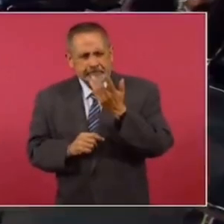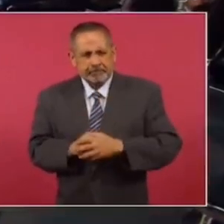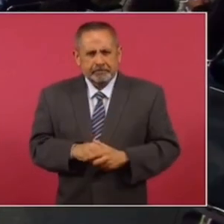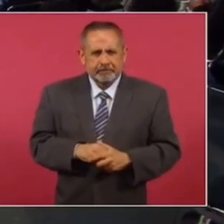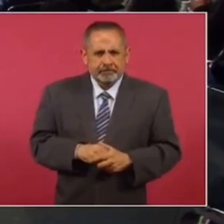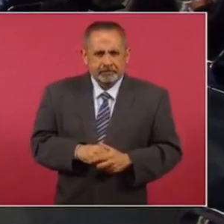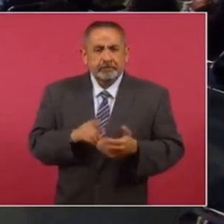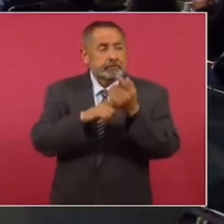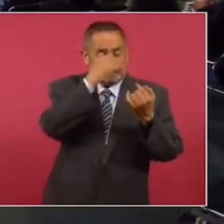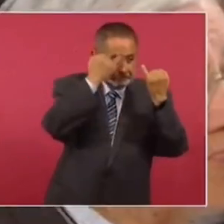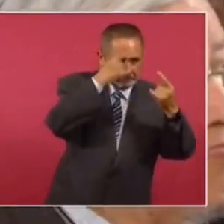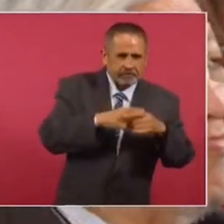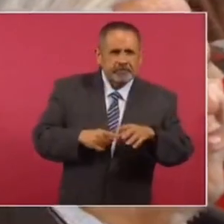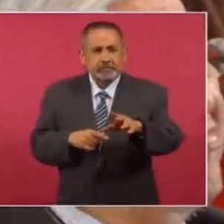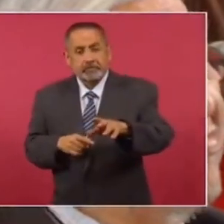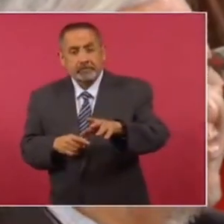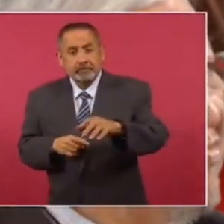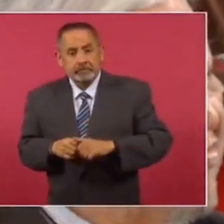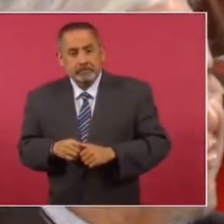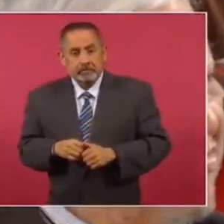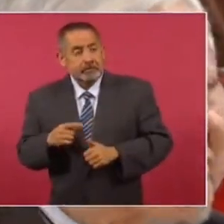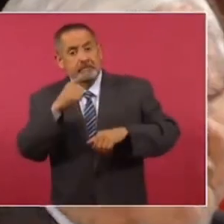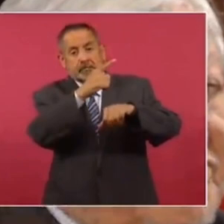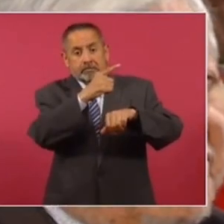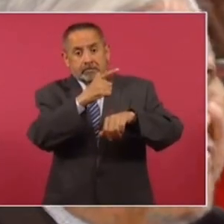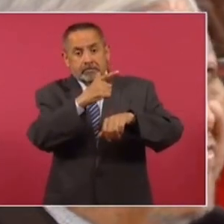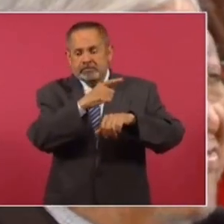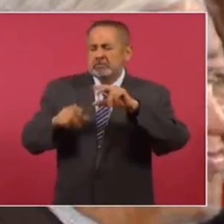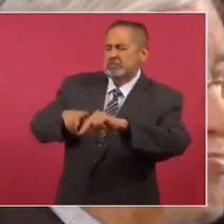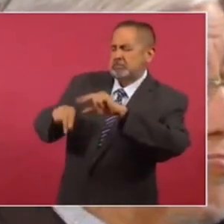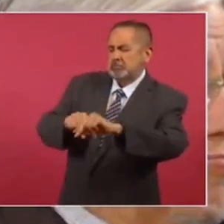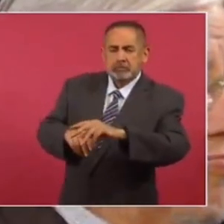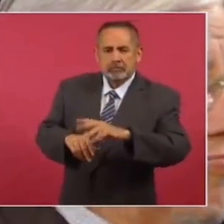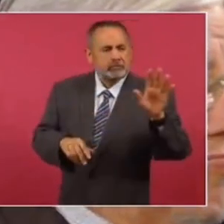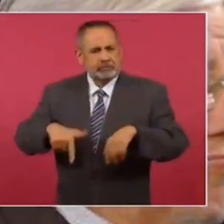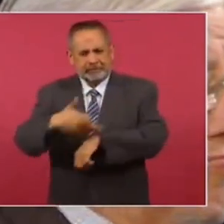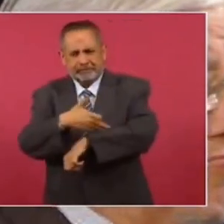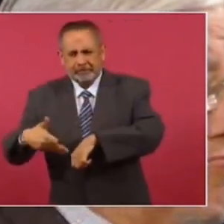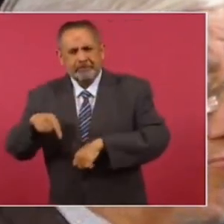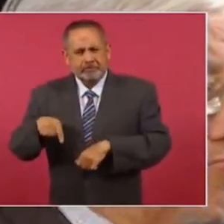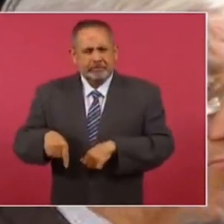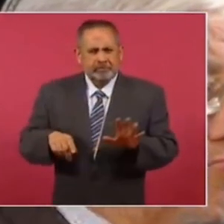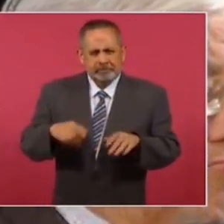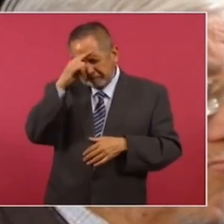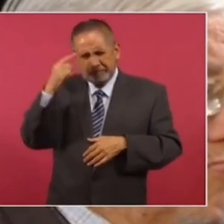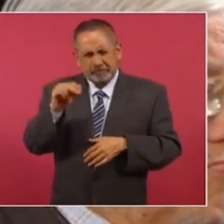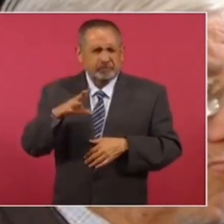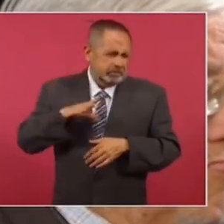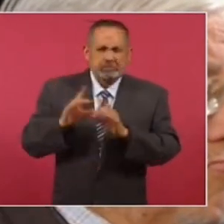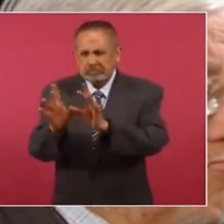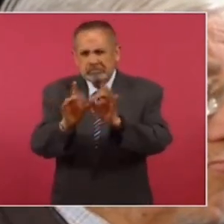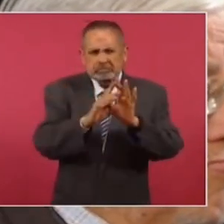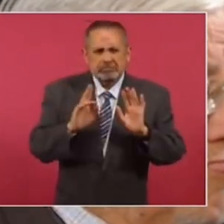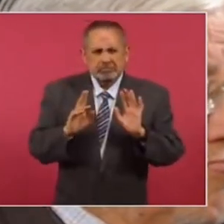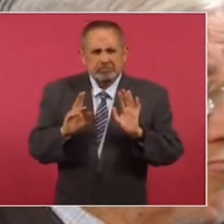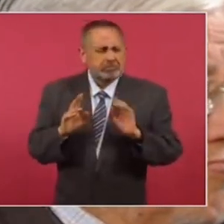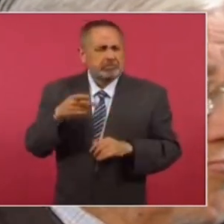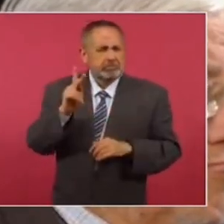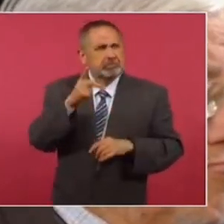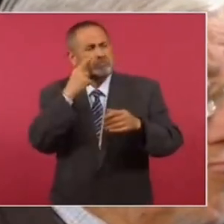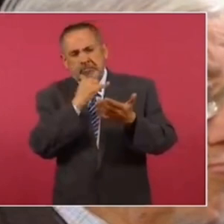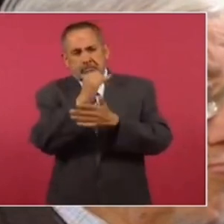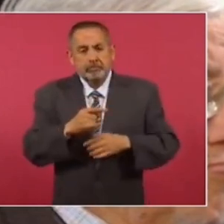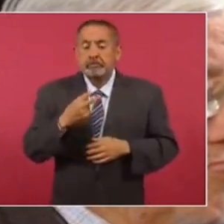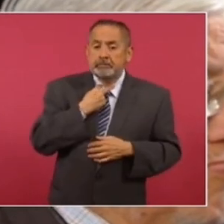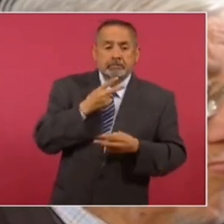este doble porque discurso. Es la paranoia. Es este doble discurso. Es un doble discurso. De aquel lado, se dice, no vengas. ¿Sí? Y las familias aquí también, bueno, dicen, la cosa no está tan fácil. Sí hay situaciones complejas. Ustedes decidan. Y